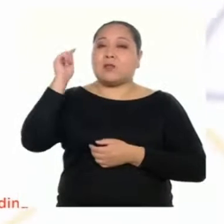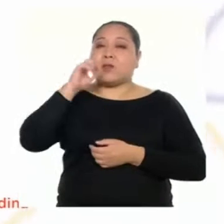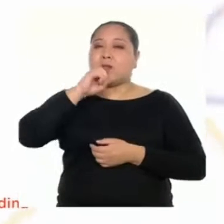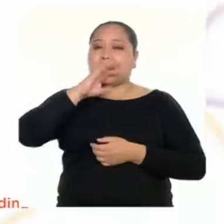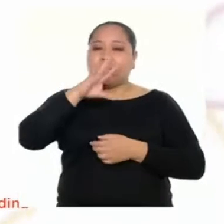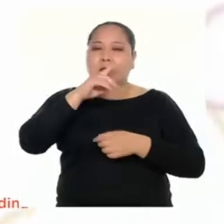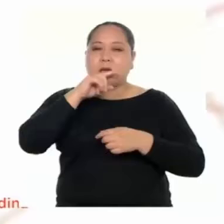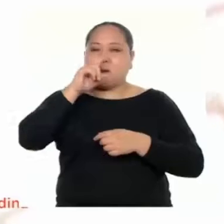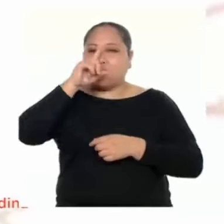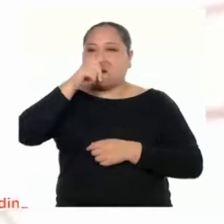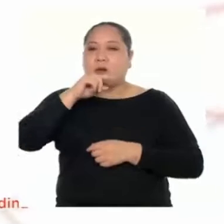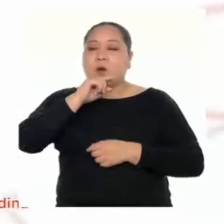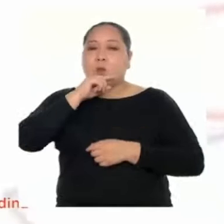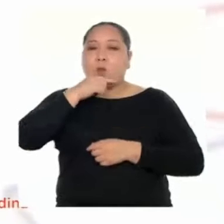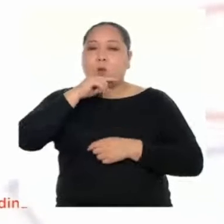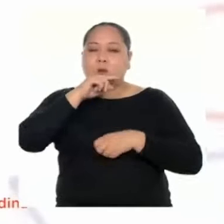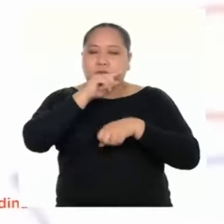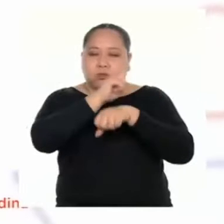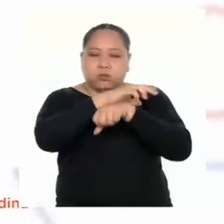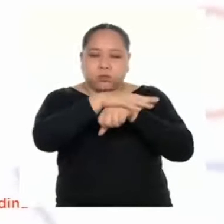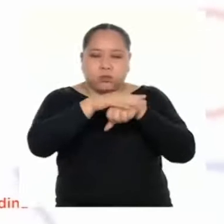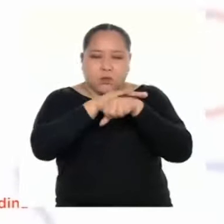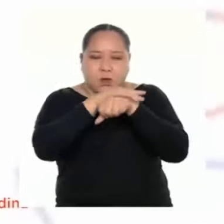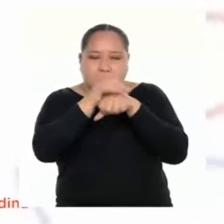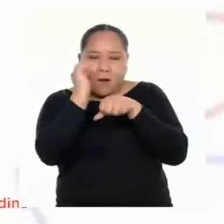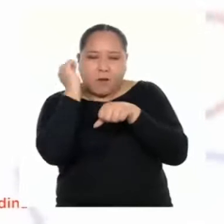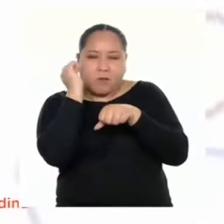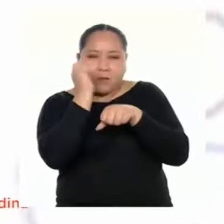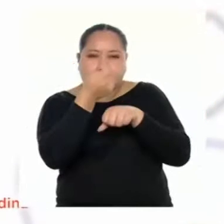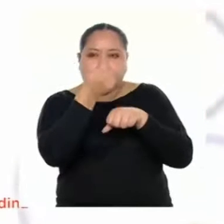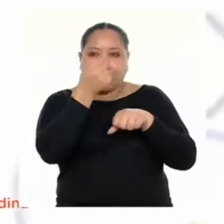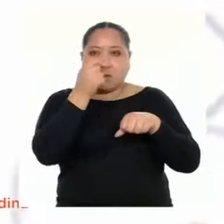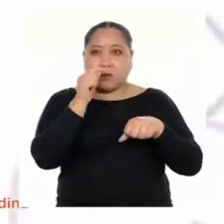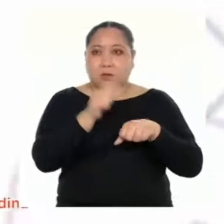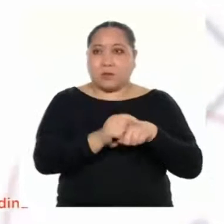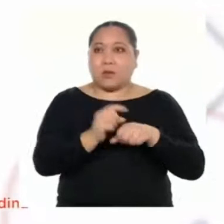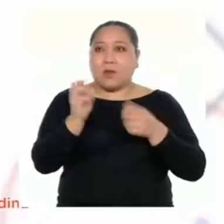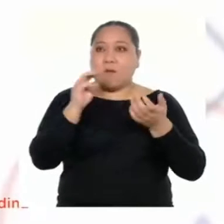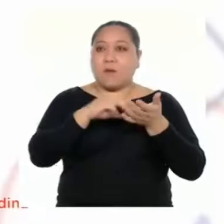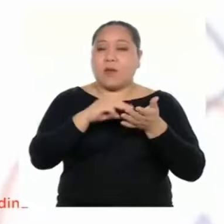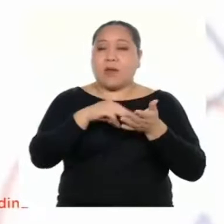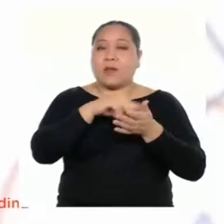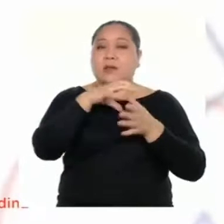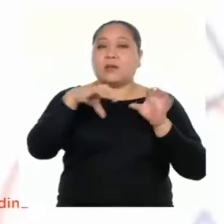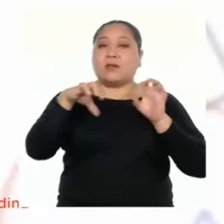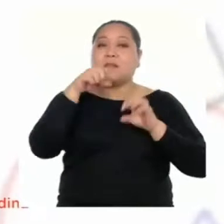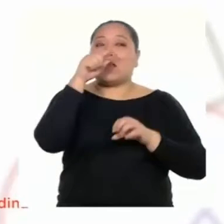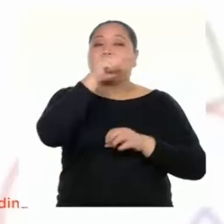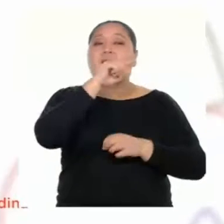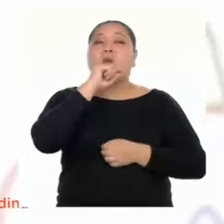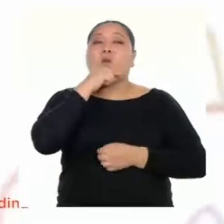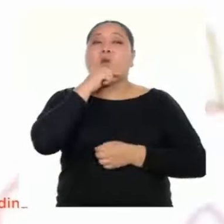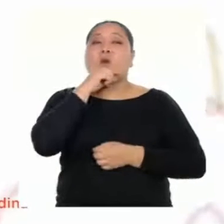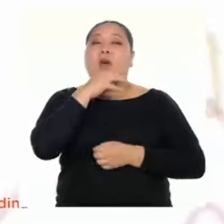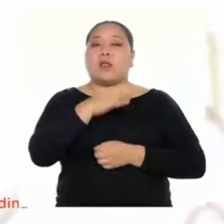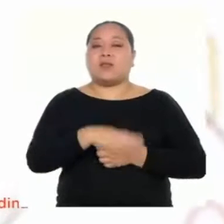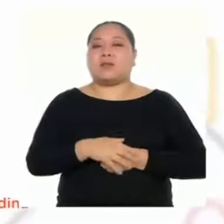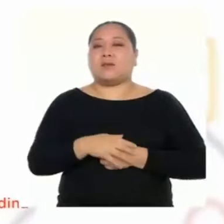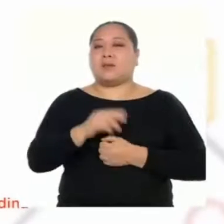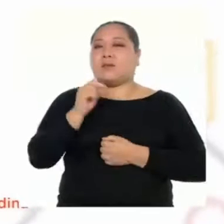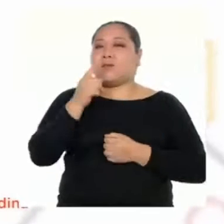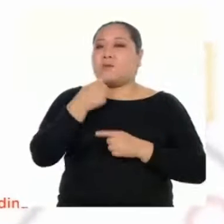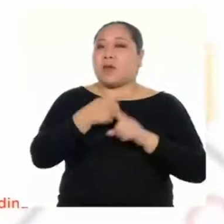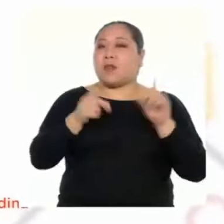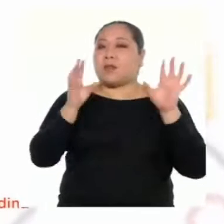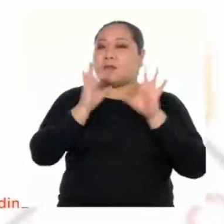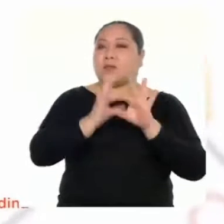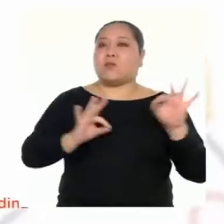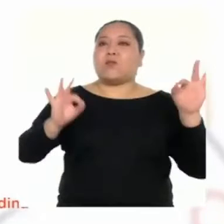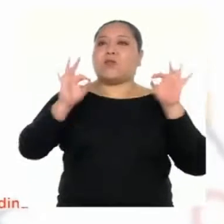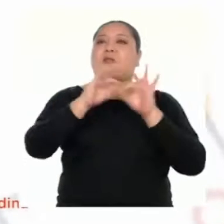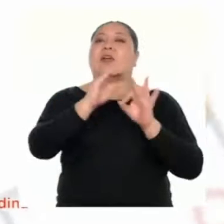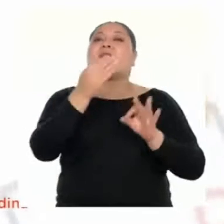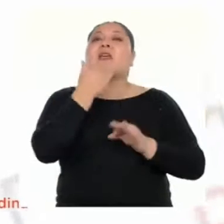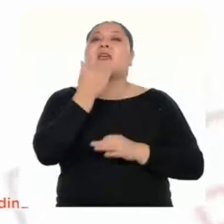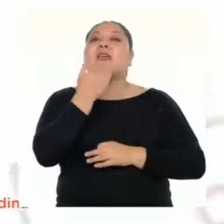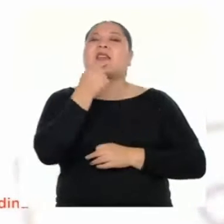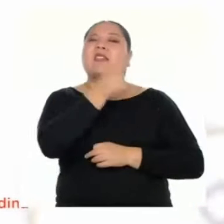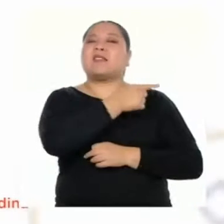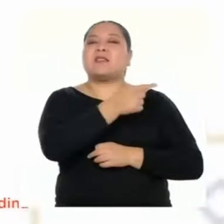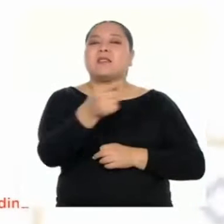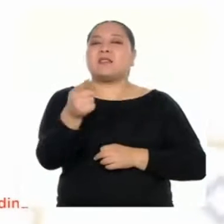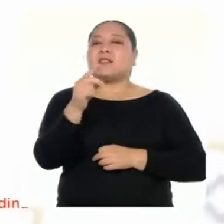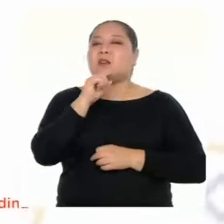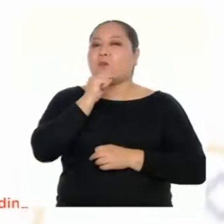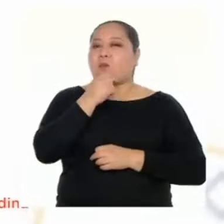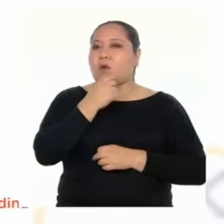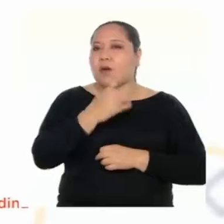que la hechicería fue una actividad predominantemente realizada por ellas. Sin embargo, es importante investigar acerca de quiénes eran